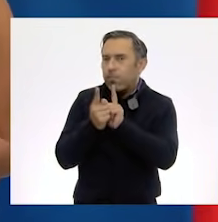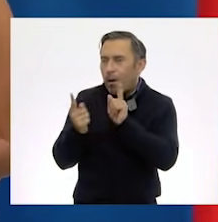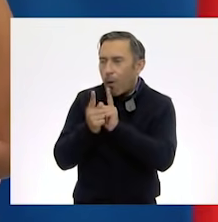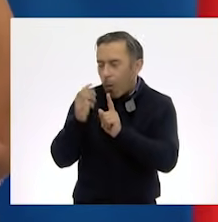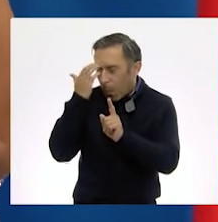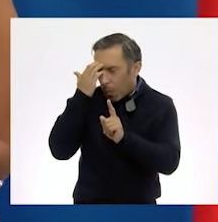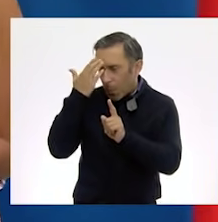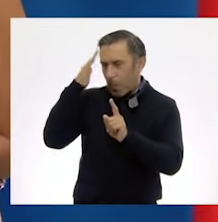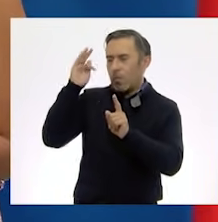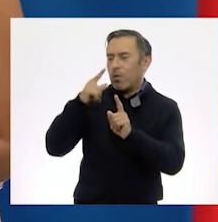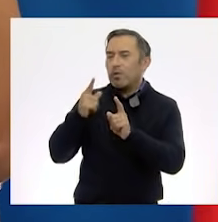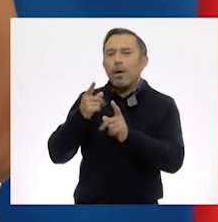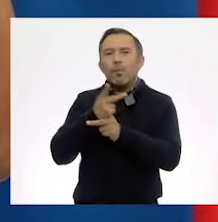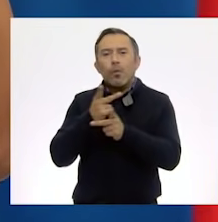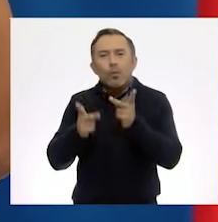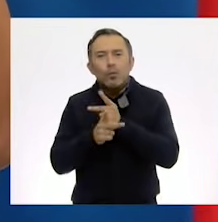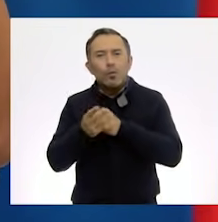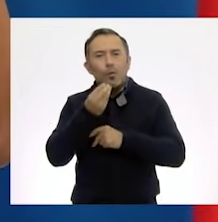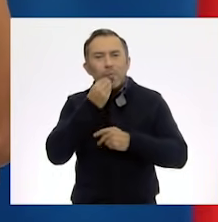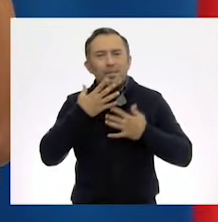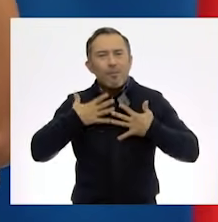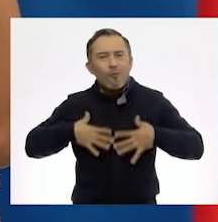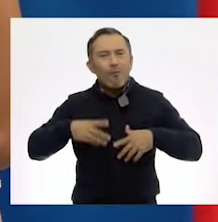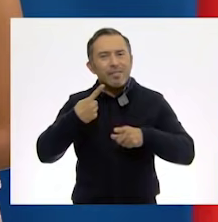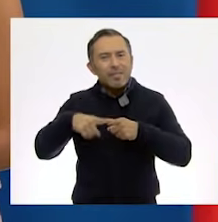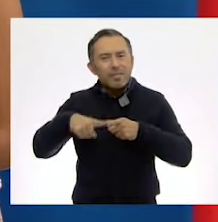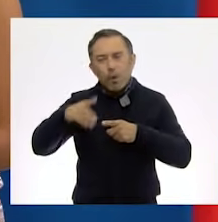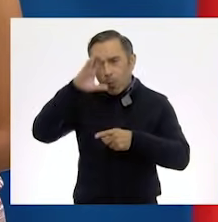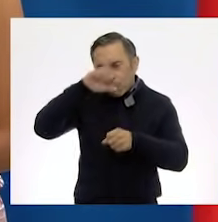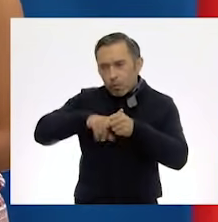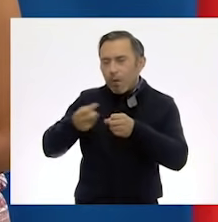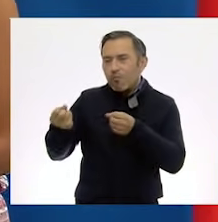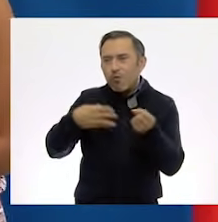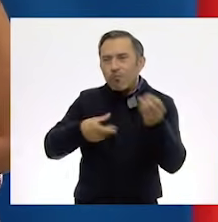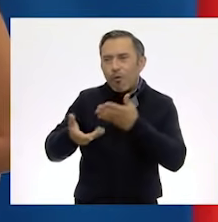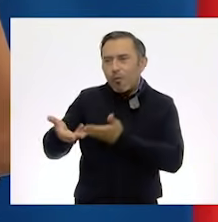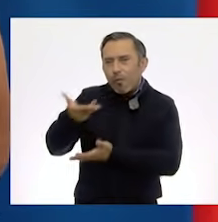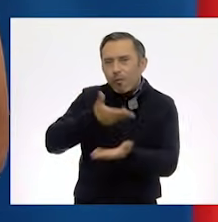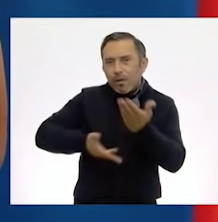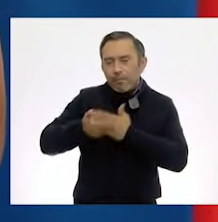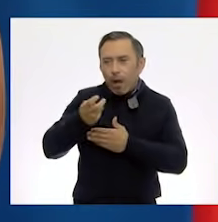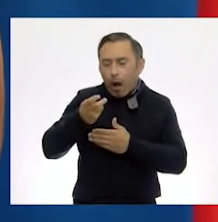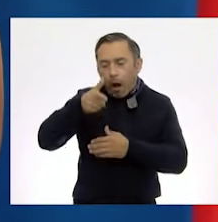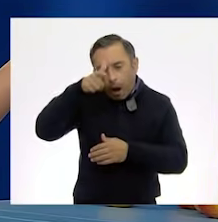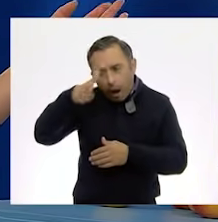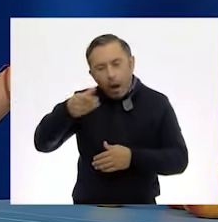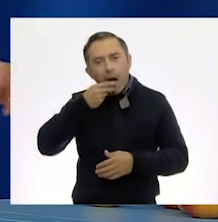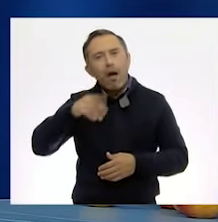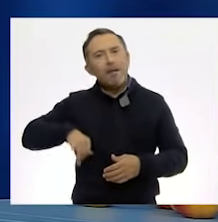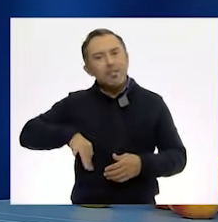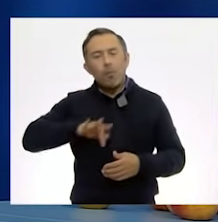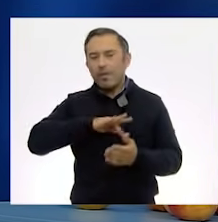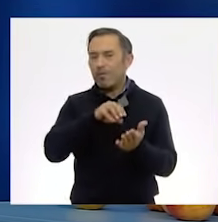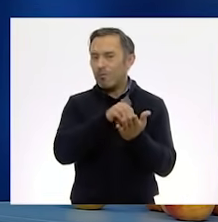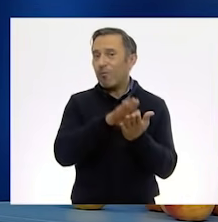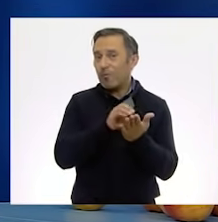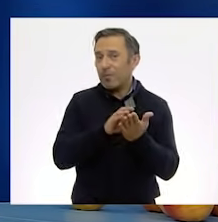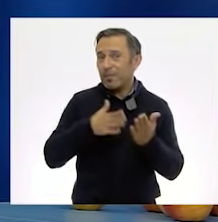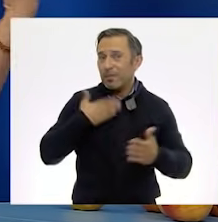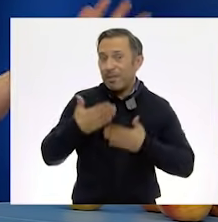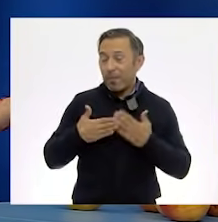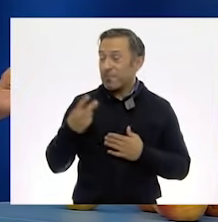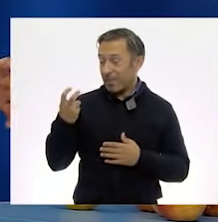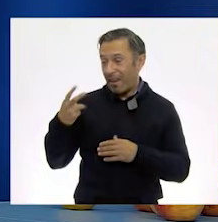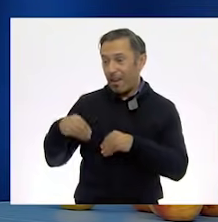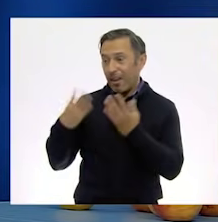intercambiando productos, culturas, y pues que lo anoten y se diviertan con esa información. Claro, María, eso sería excelente, puesto que la